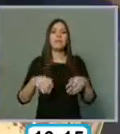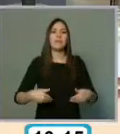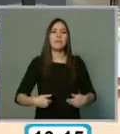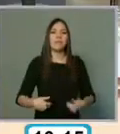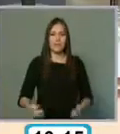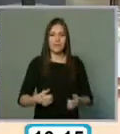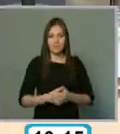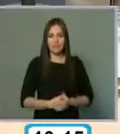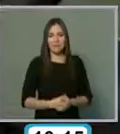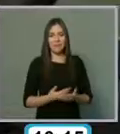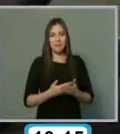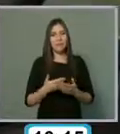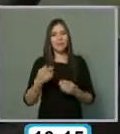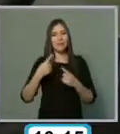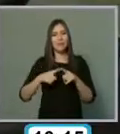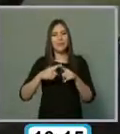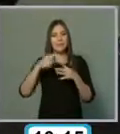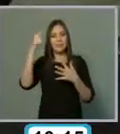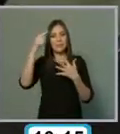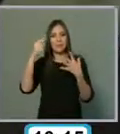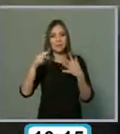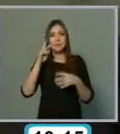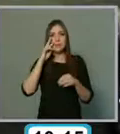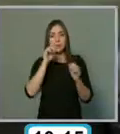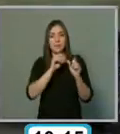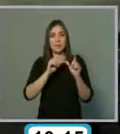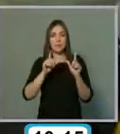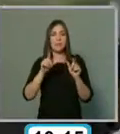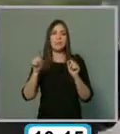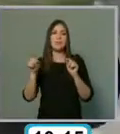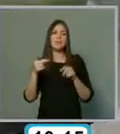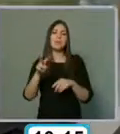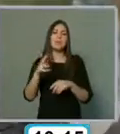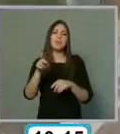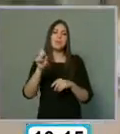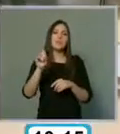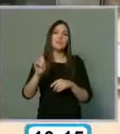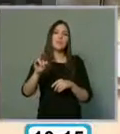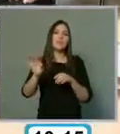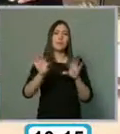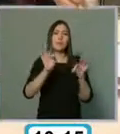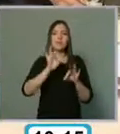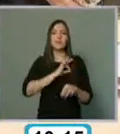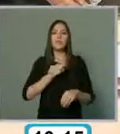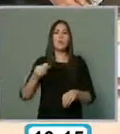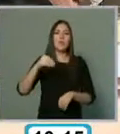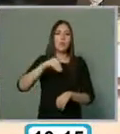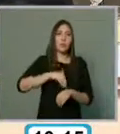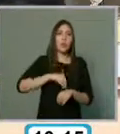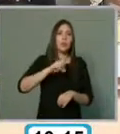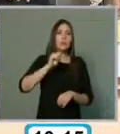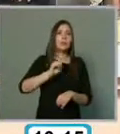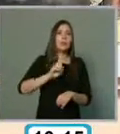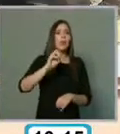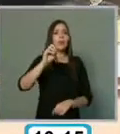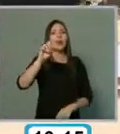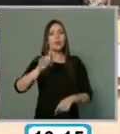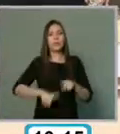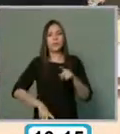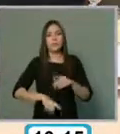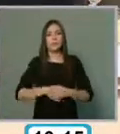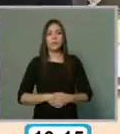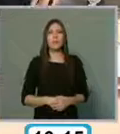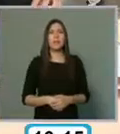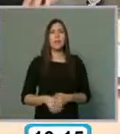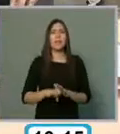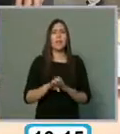todos los ingredientes que les damos en pantalla, recuerden, siempre son opcionales. Podemos agregar o no, o quitar también. Oye, Lore, ¿y si en lugar de